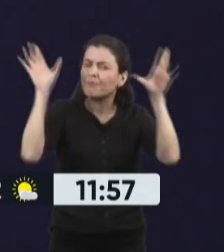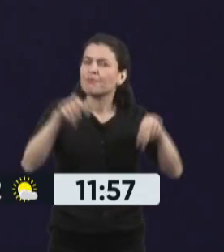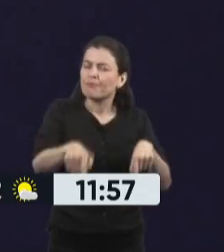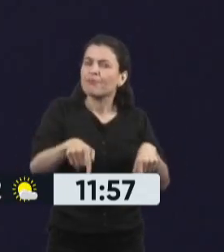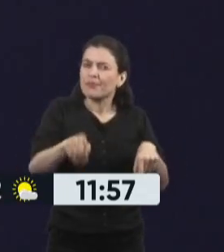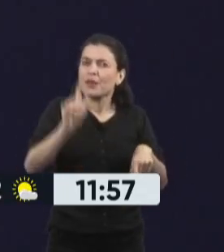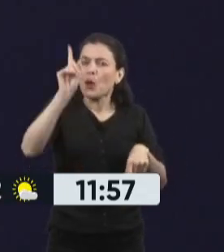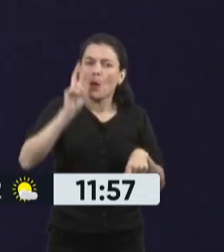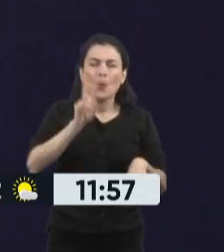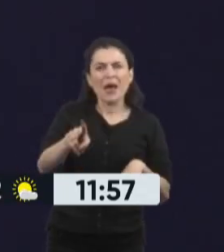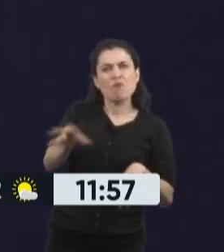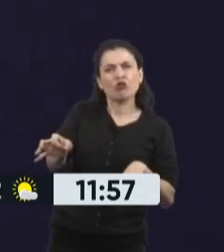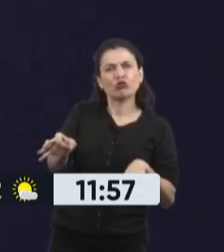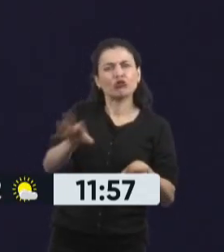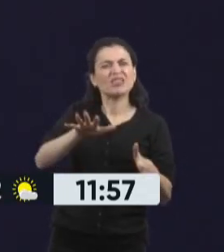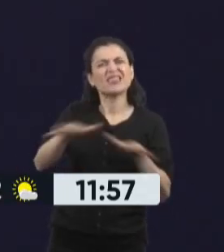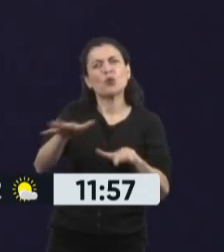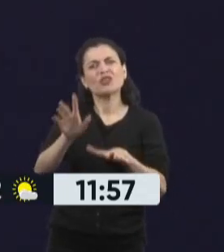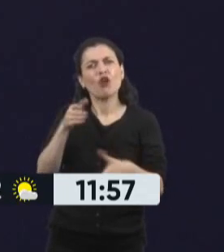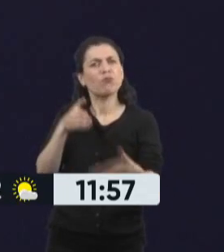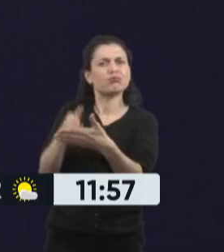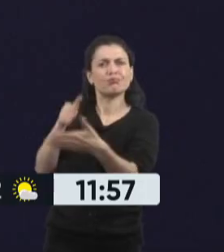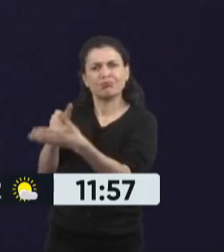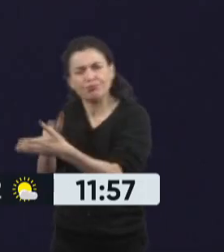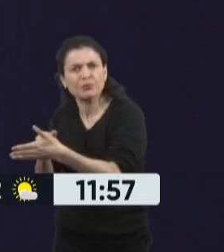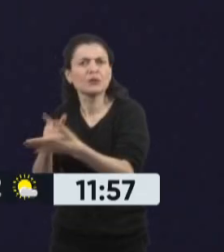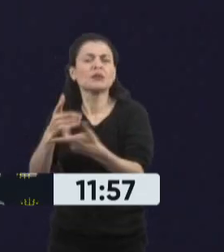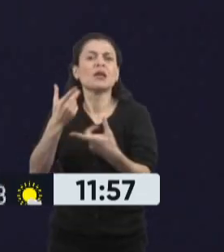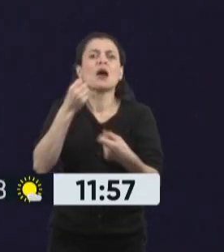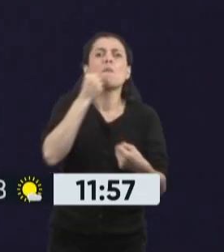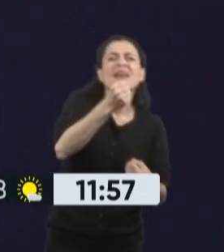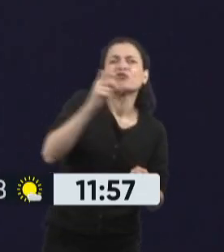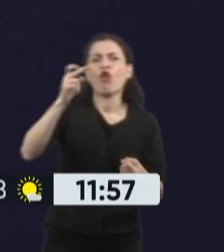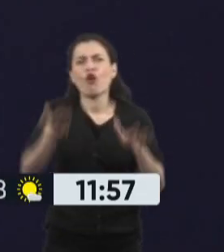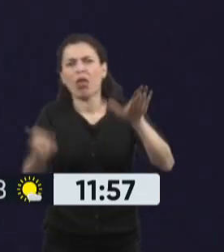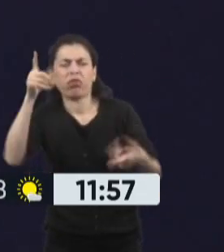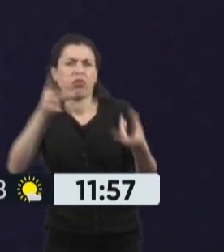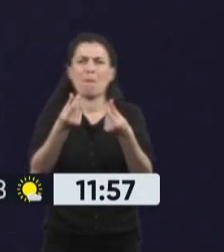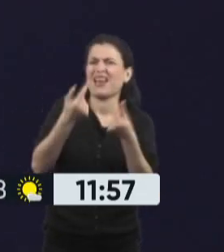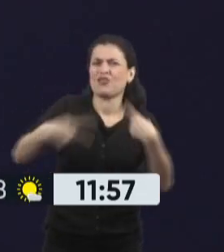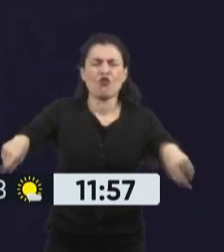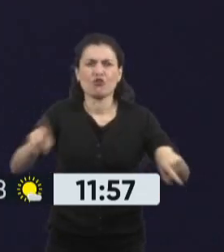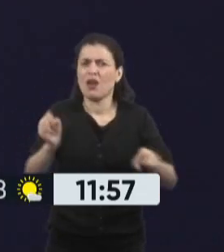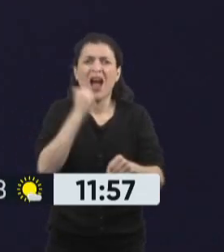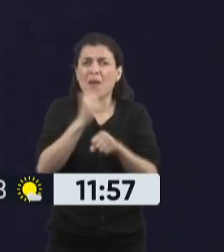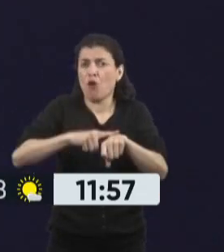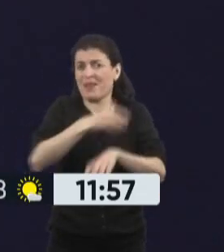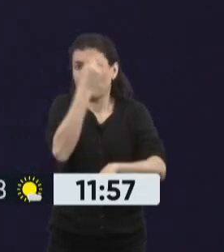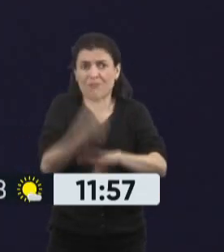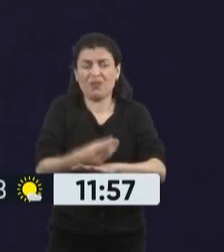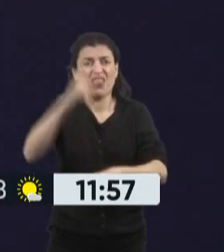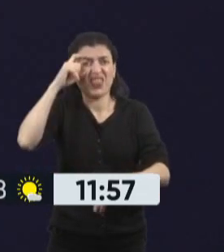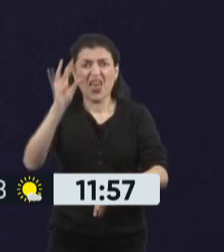las complicaciones que conllevan tener un cepo cambiario, desde el 10 de diciembre estamos todas las